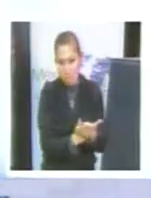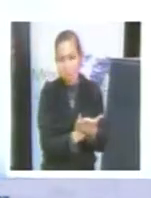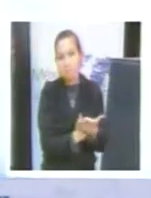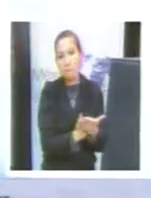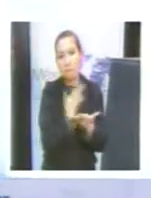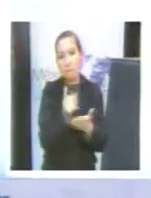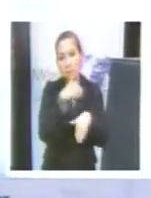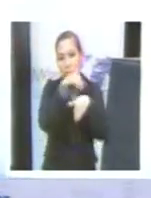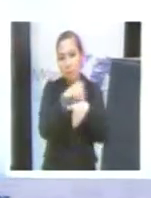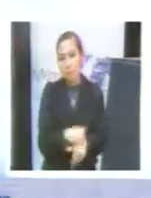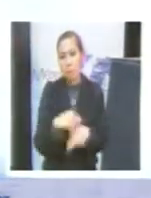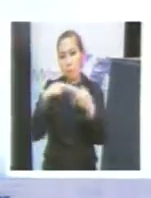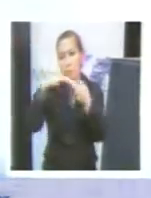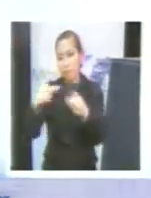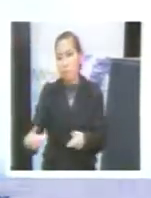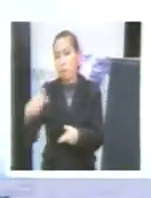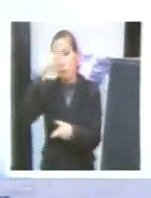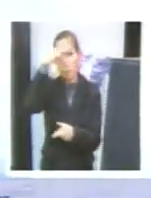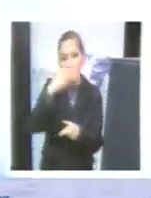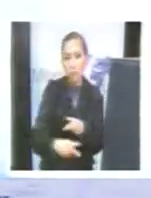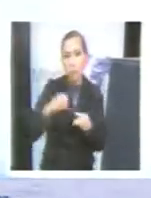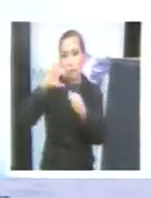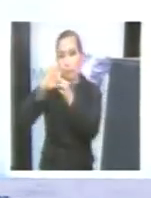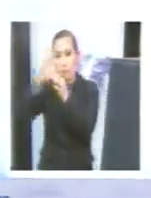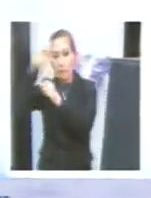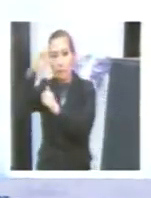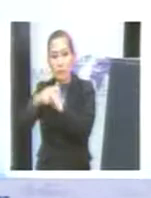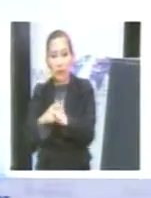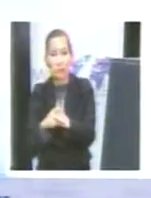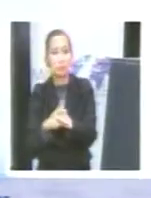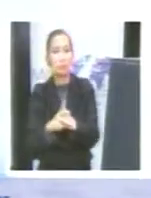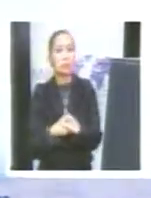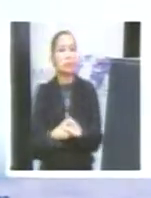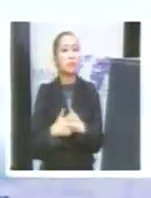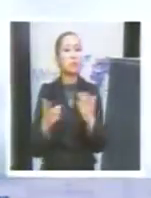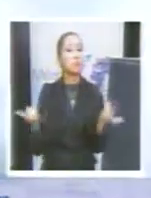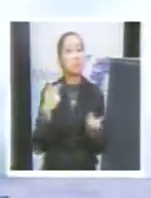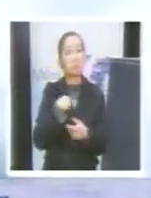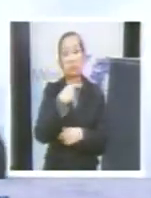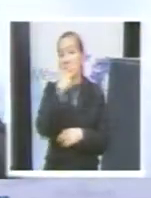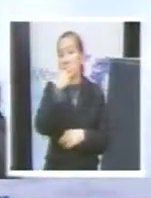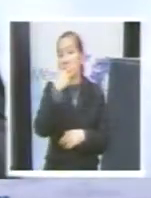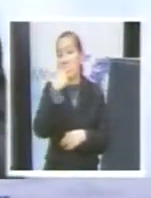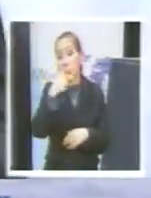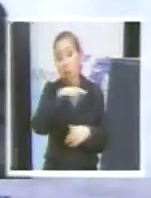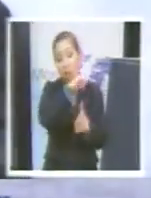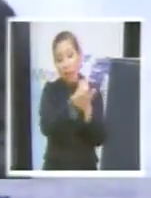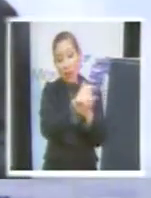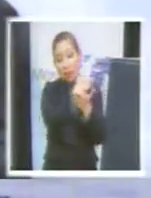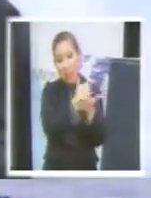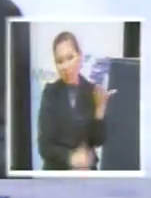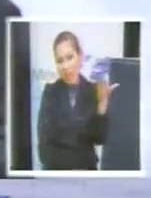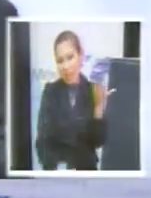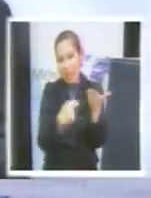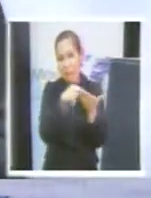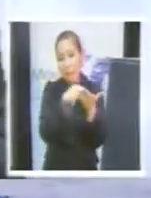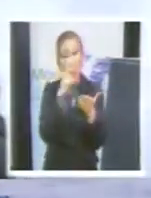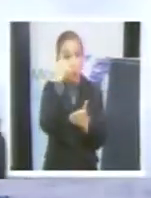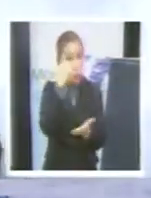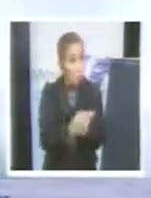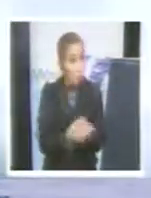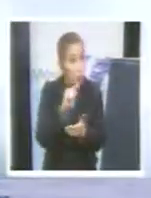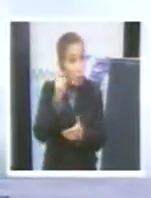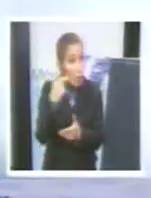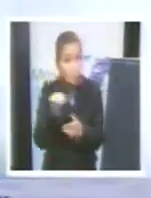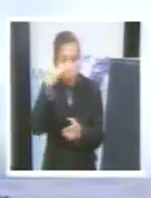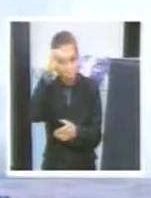que rige la relación entre México y la Unión Europea. Y cuando hablo del marco jurídico es porque no solamente